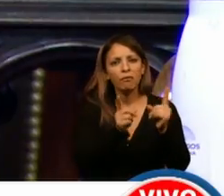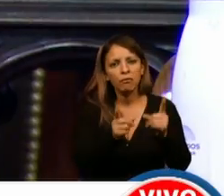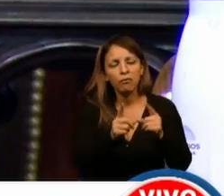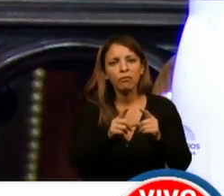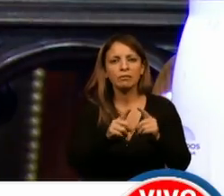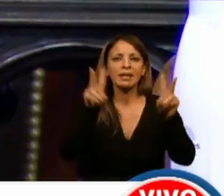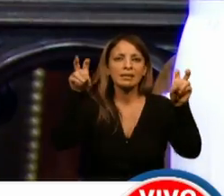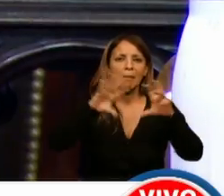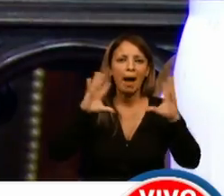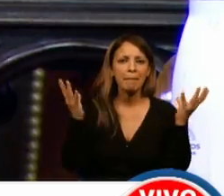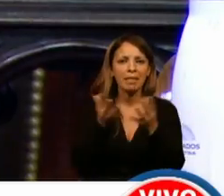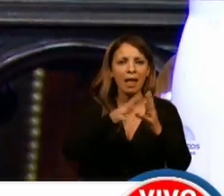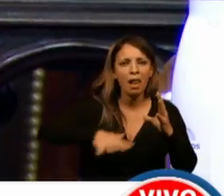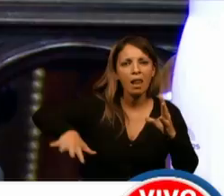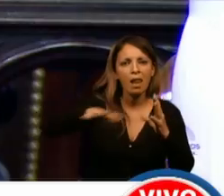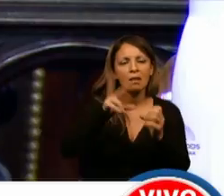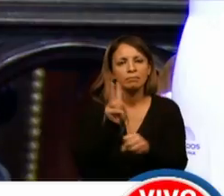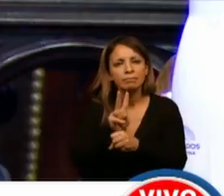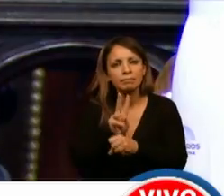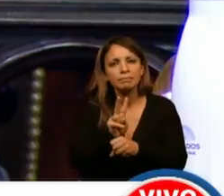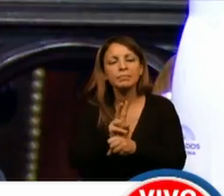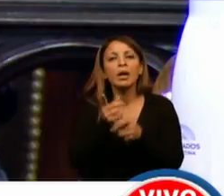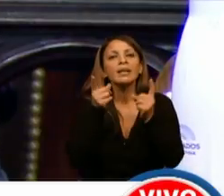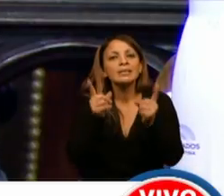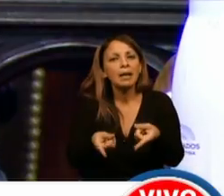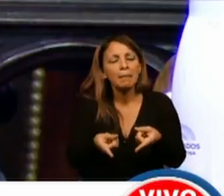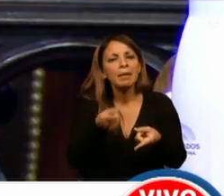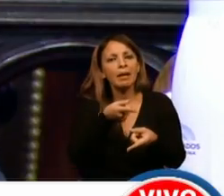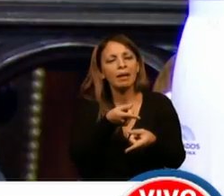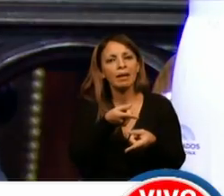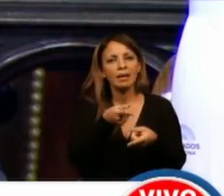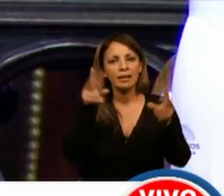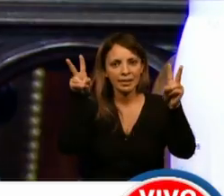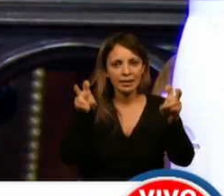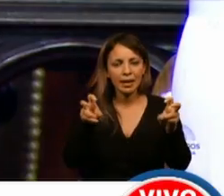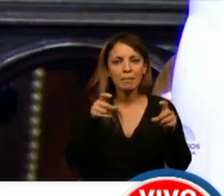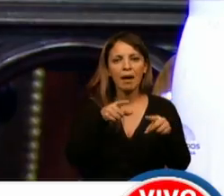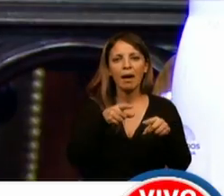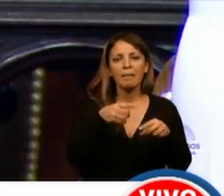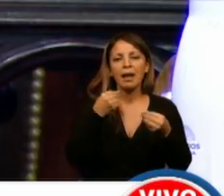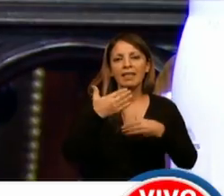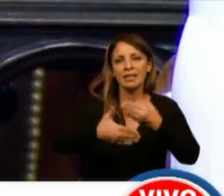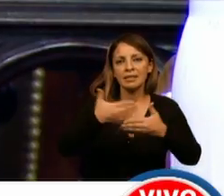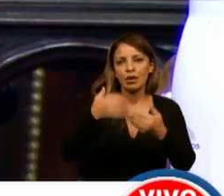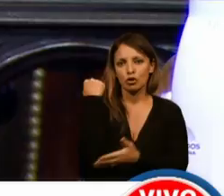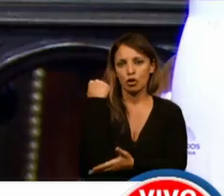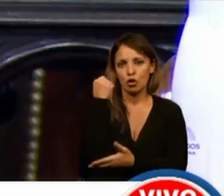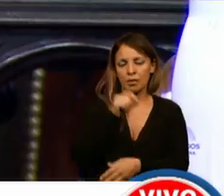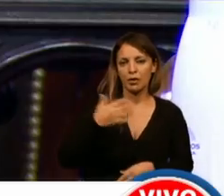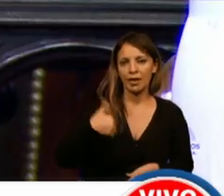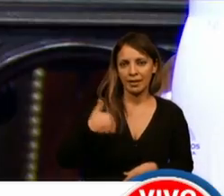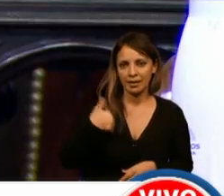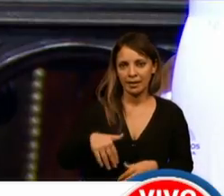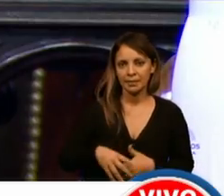ambiental y básicamente también orientado al desarrollo económico de la argentina